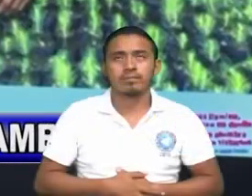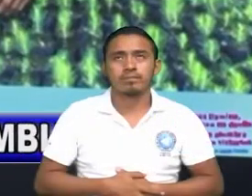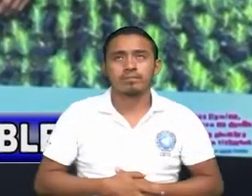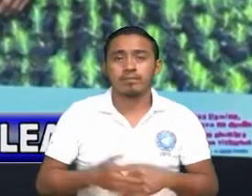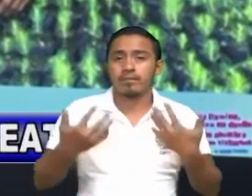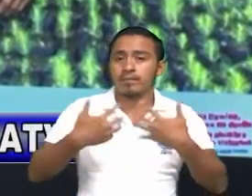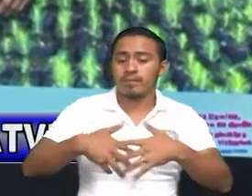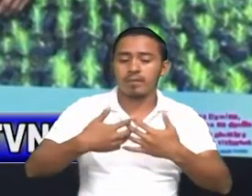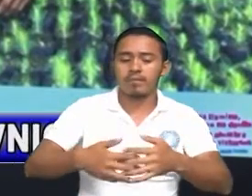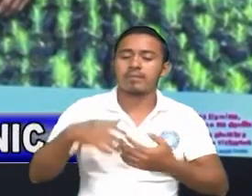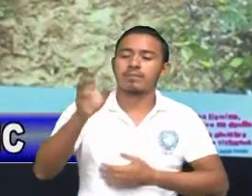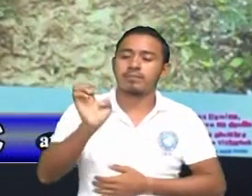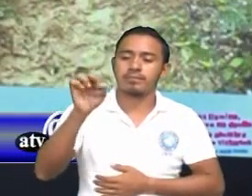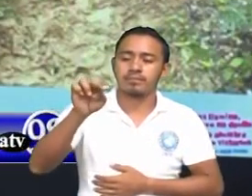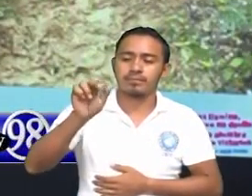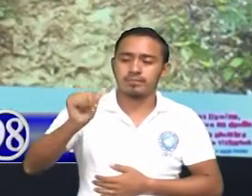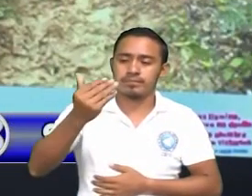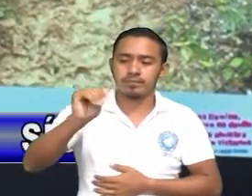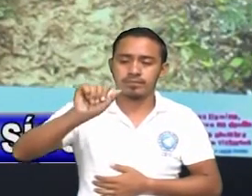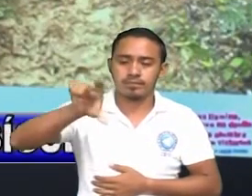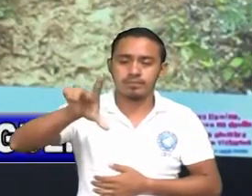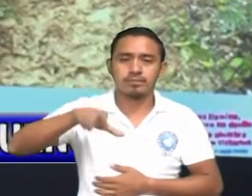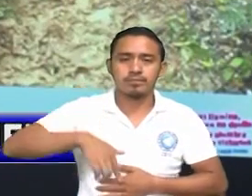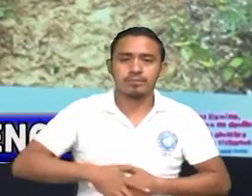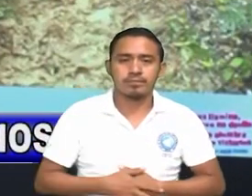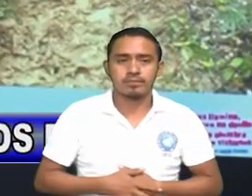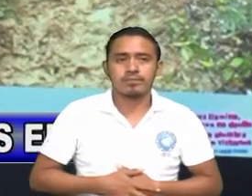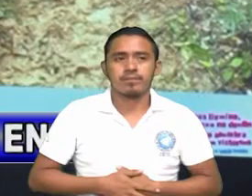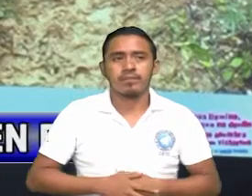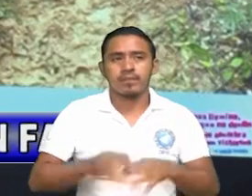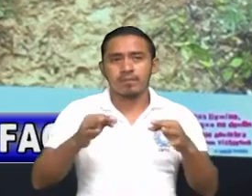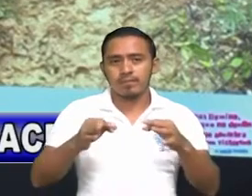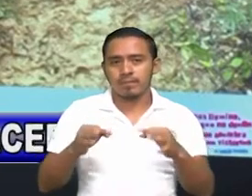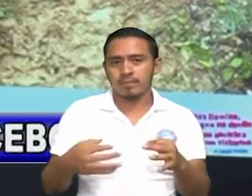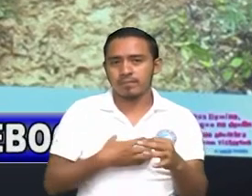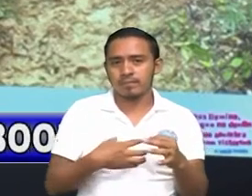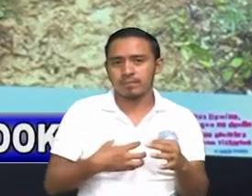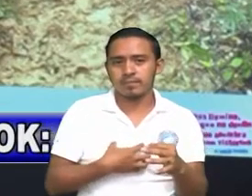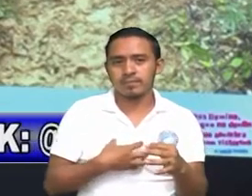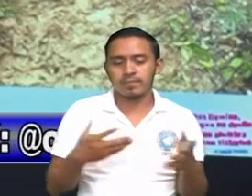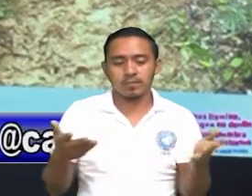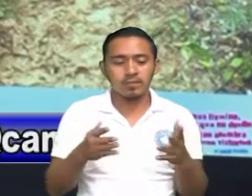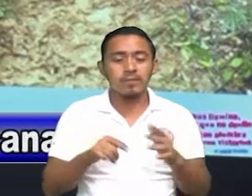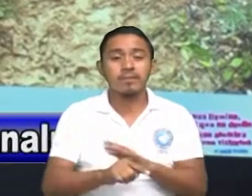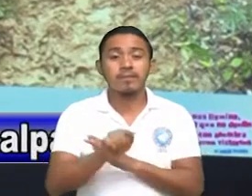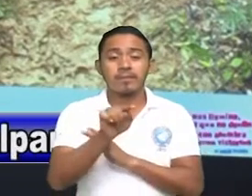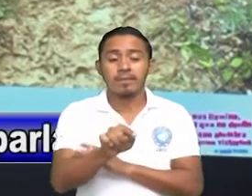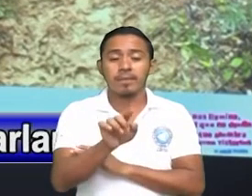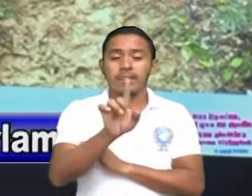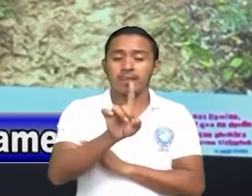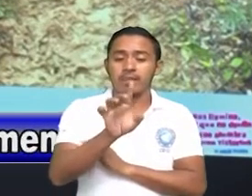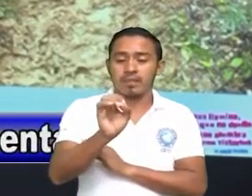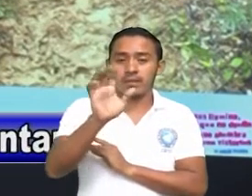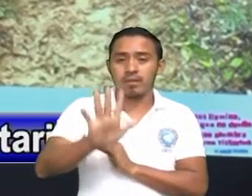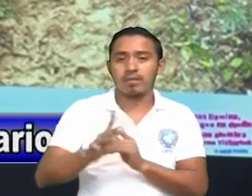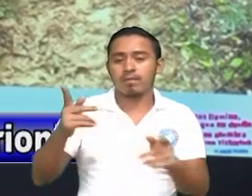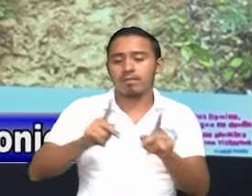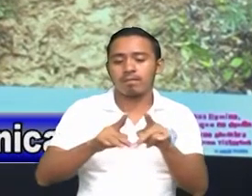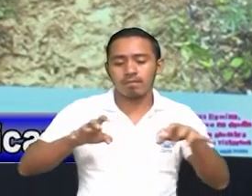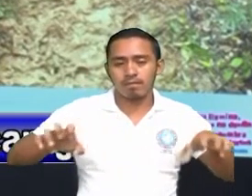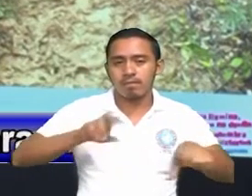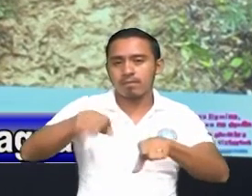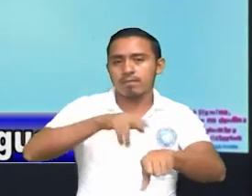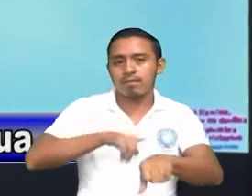La empresa nicaragüense de acueductos y alcantarillados sanitarios ha reforestado 115.5 hectáreas para aportar al Plan Nacional